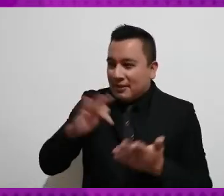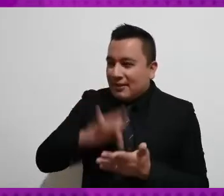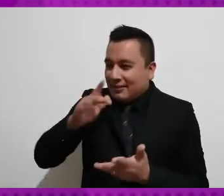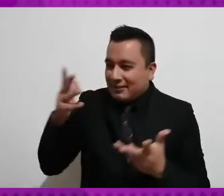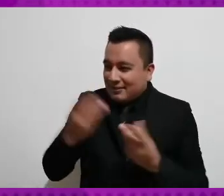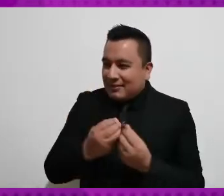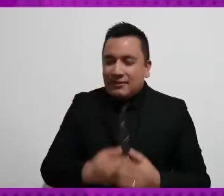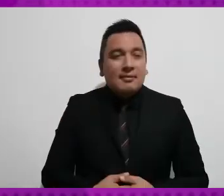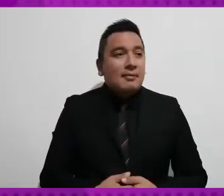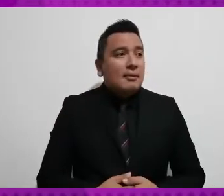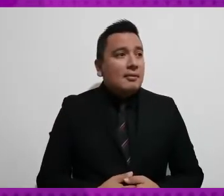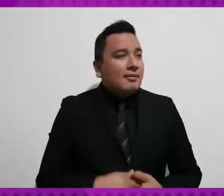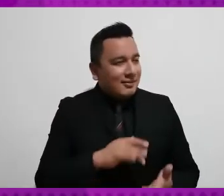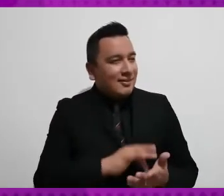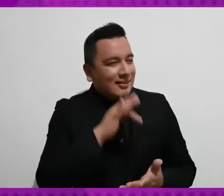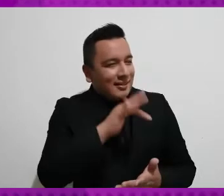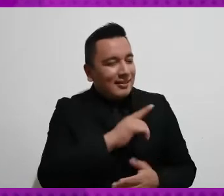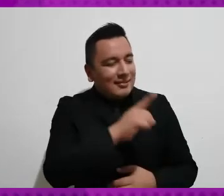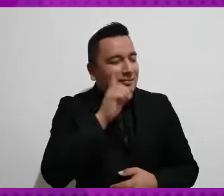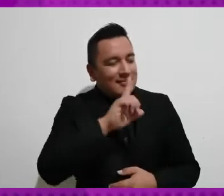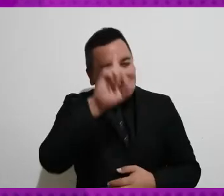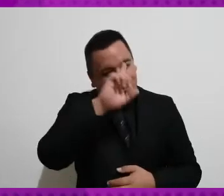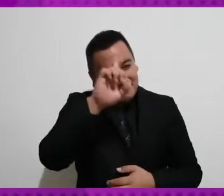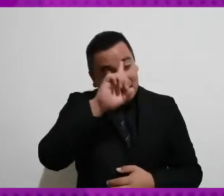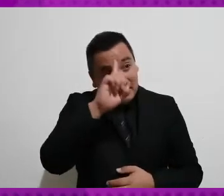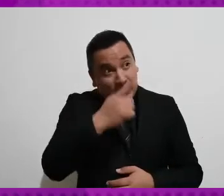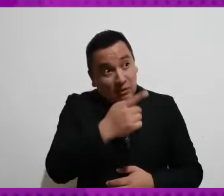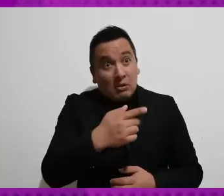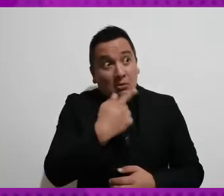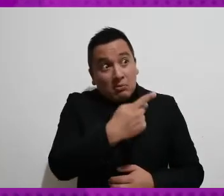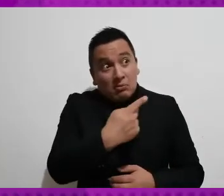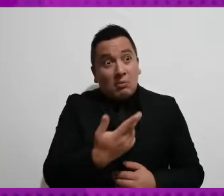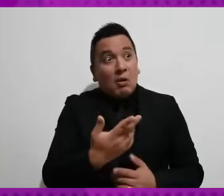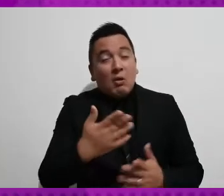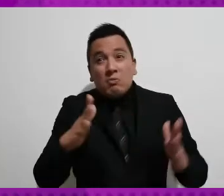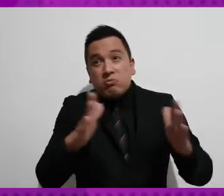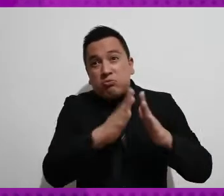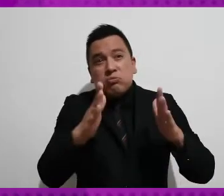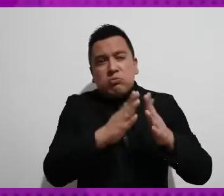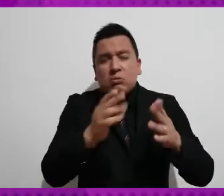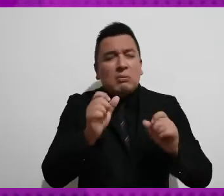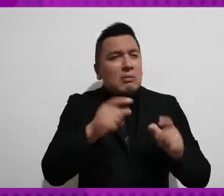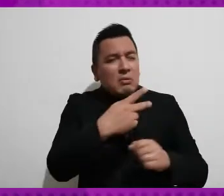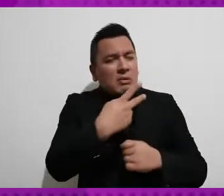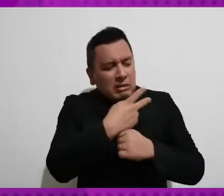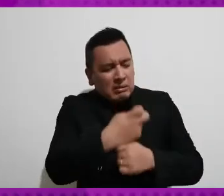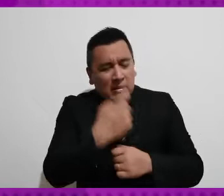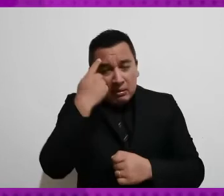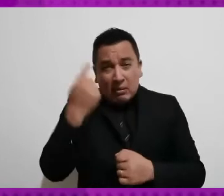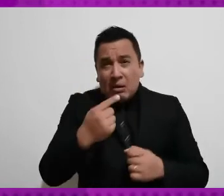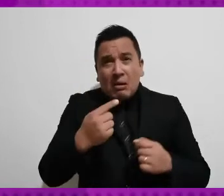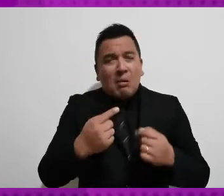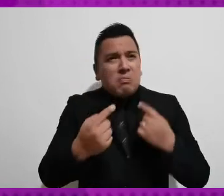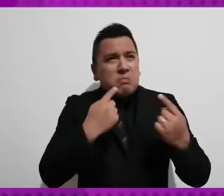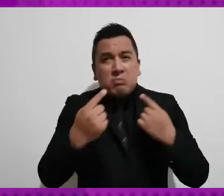nosotros. Muchas gracias, consejera, a ustedes por la participación, por abrirnos este espacio y poder platicar de un